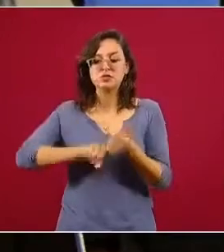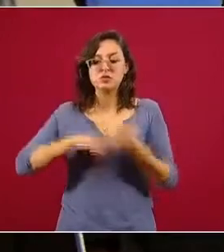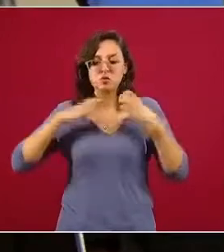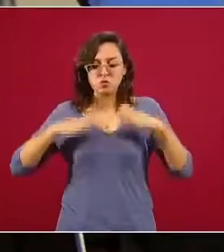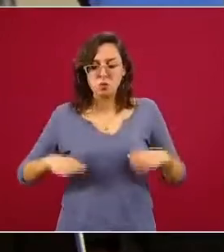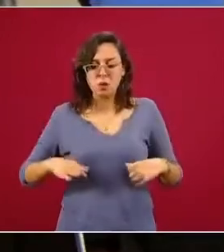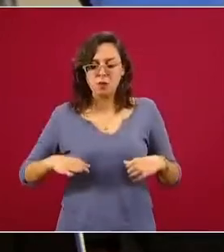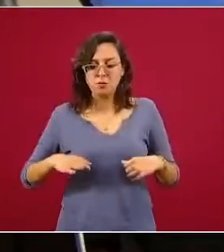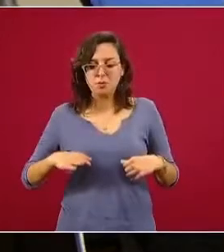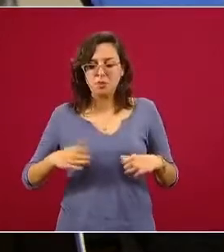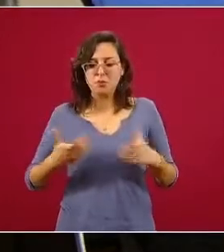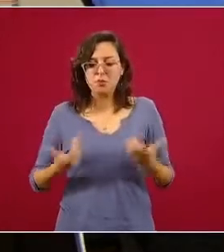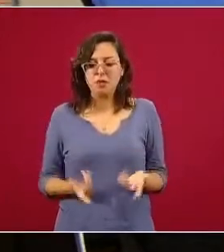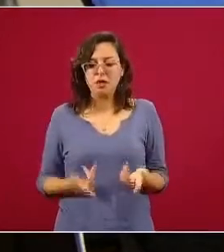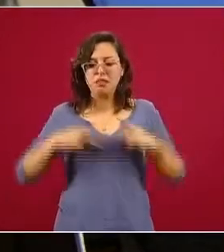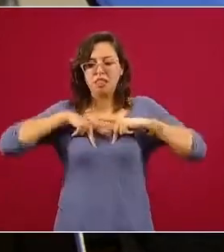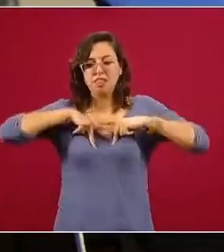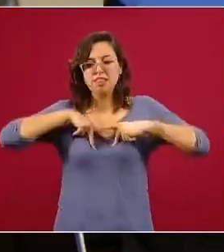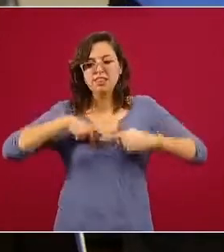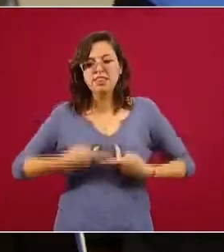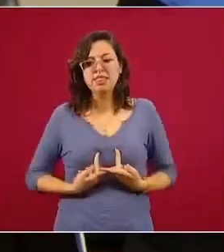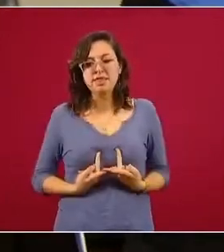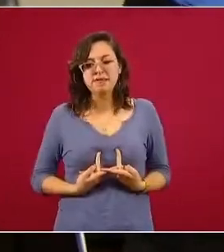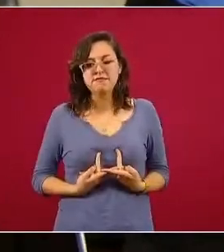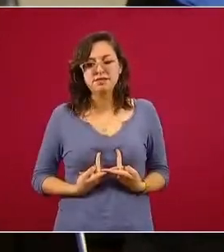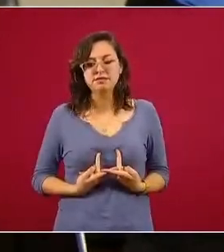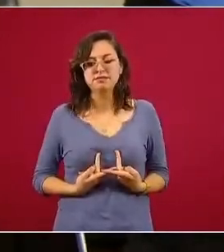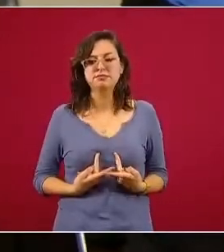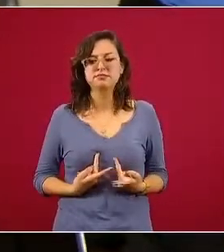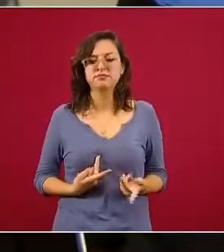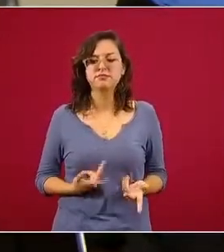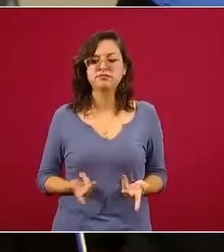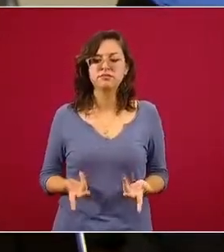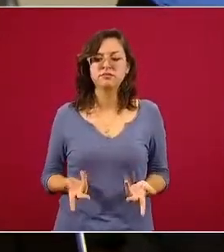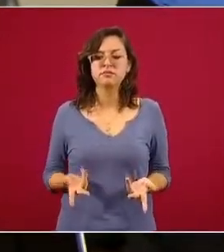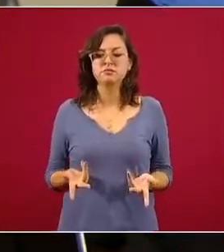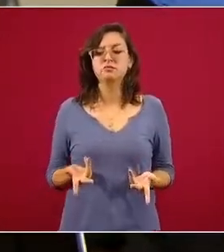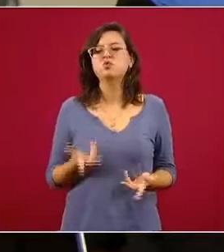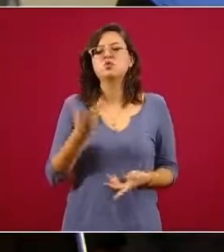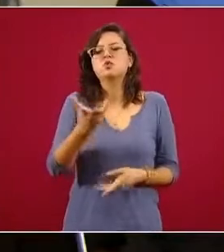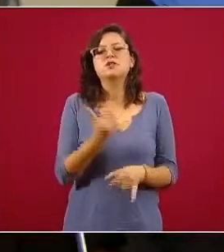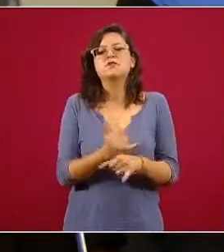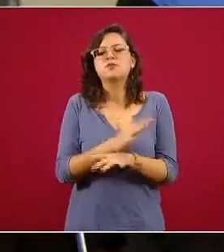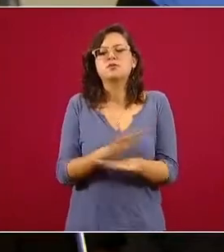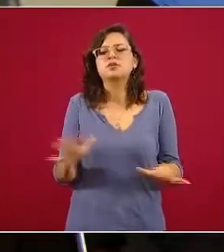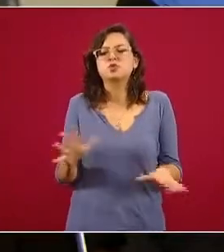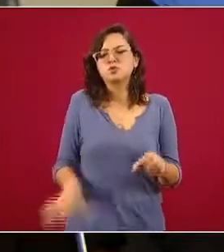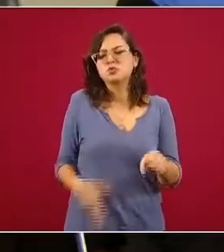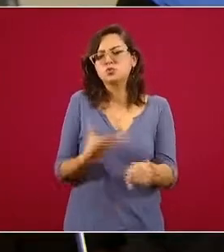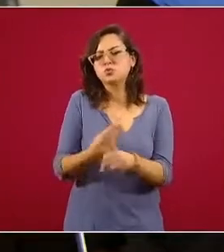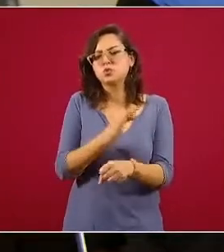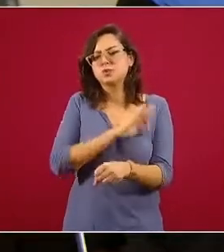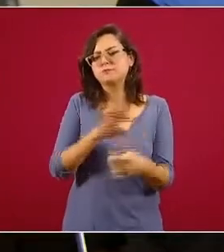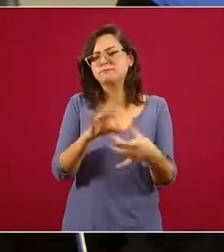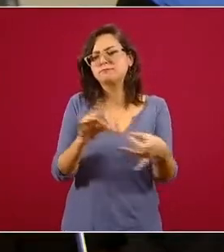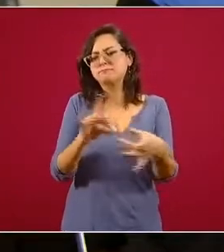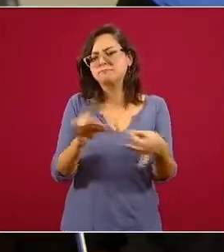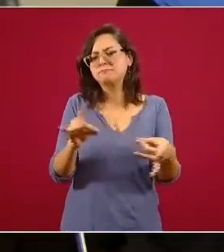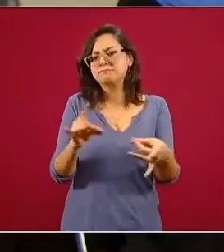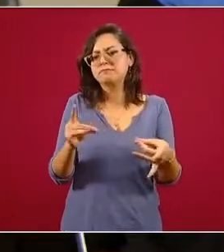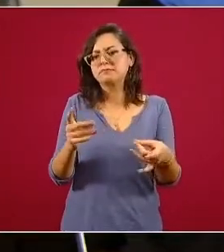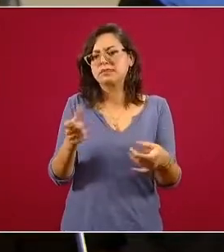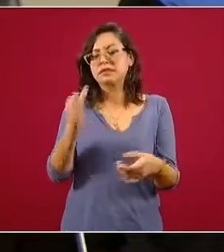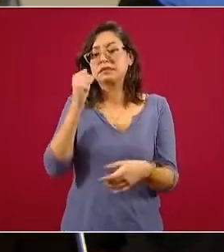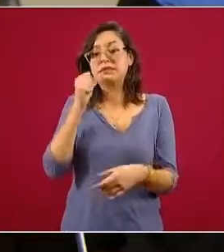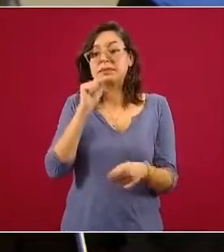Que se disminuyen después de haber presentado la enfermedad. Entonces, bueno, ¿qué información hay sobre ello, ¿no? Y cómo se aplicaría? Y